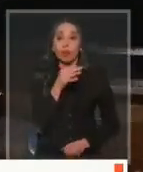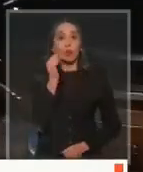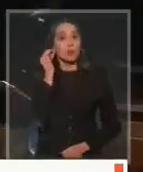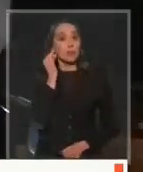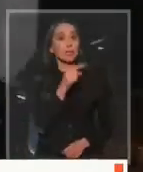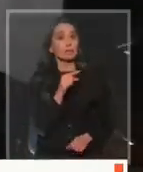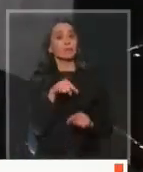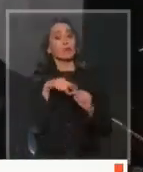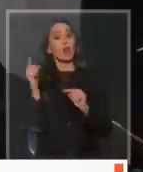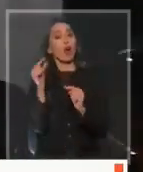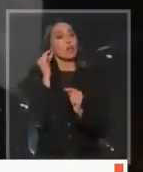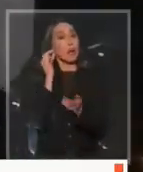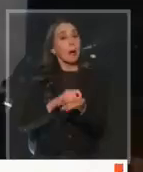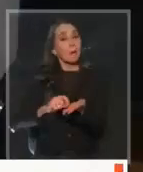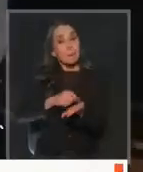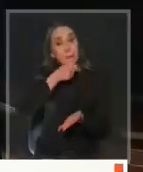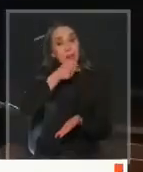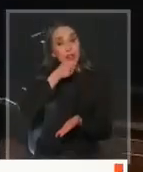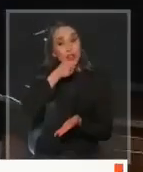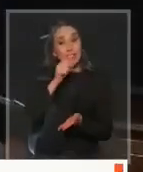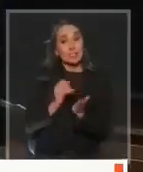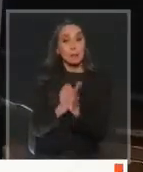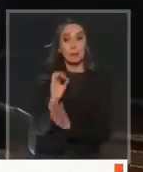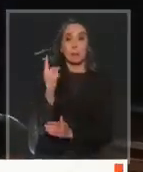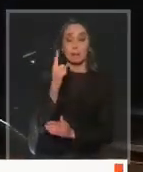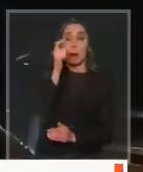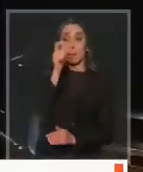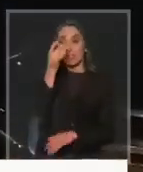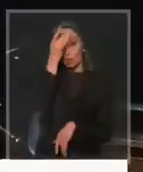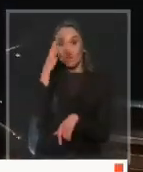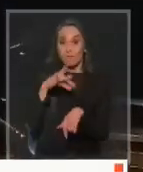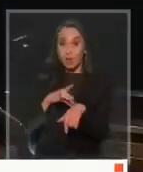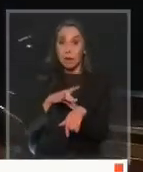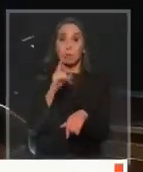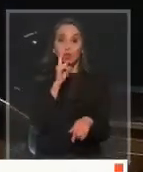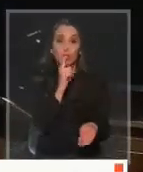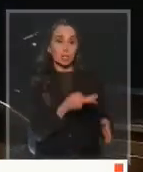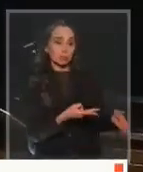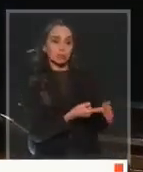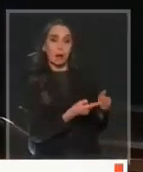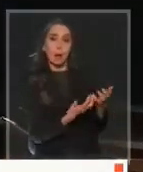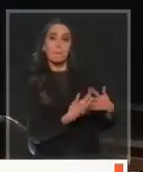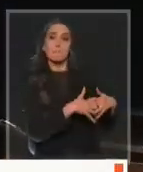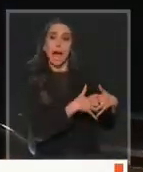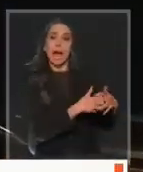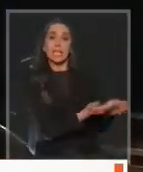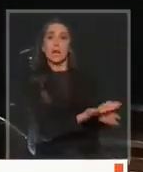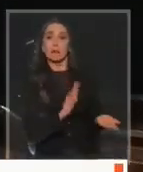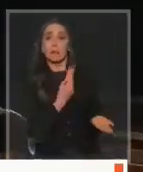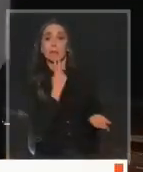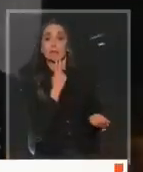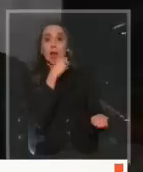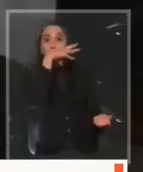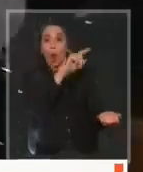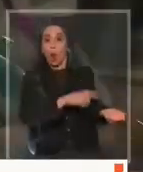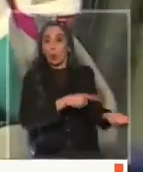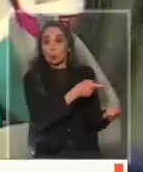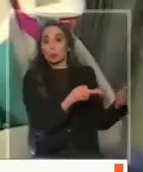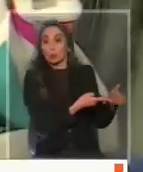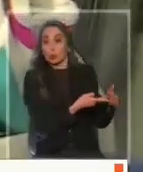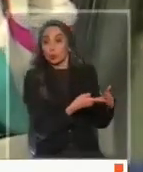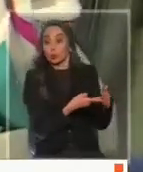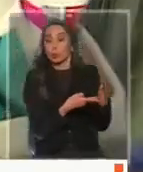compañera Magdalena Vitores, en donde los pacientes electrodependientes se han visto afectados. Muchos negocios locales del barrio han tenido